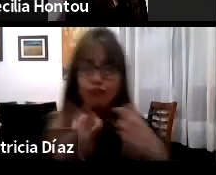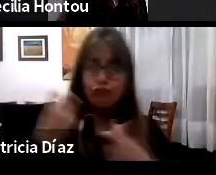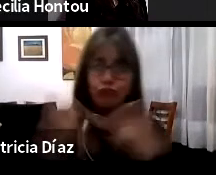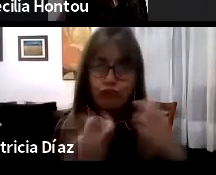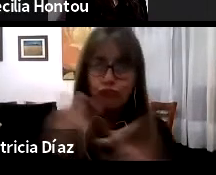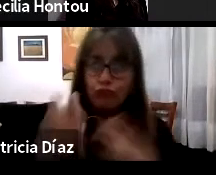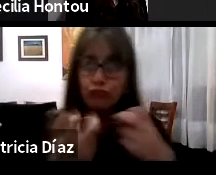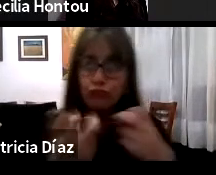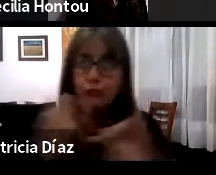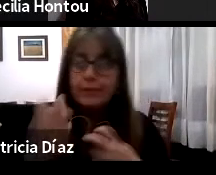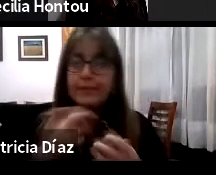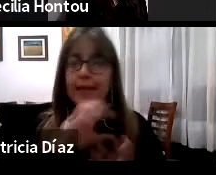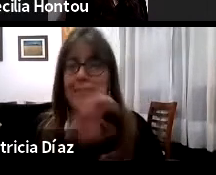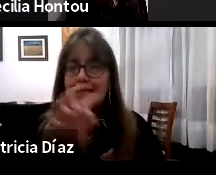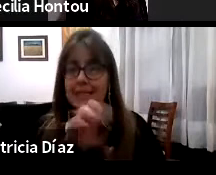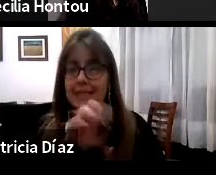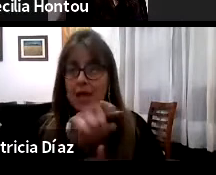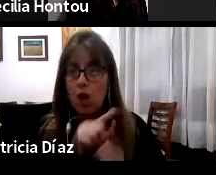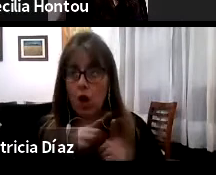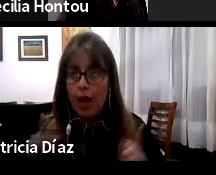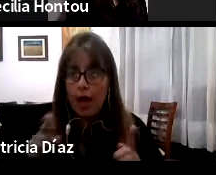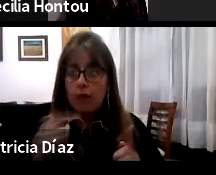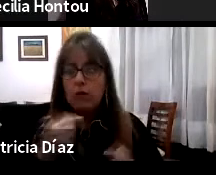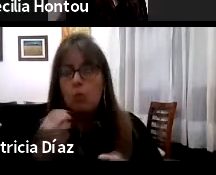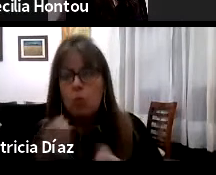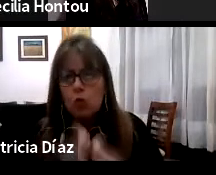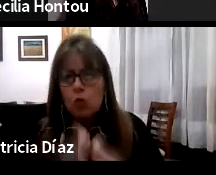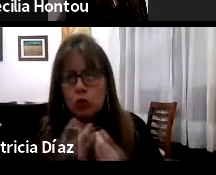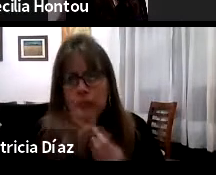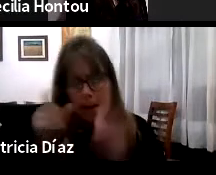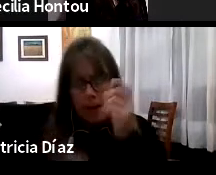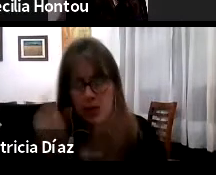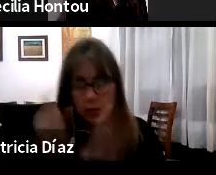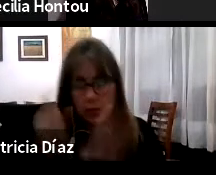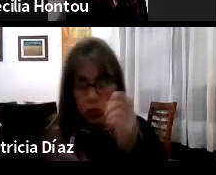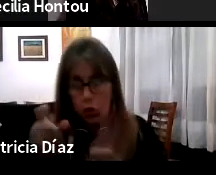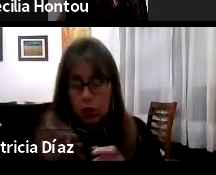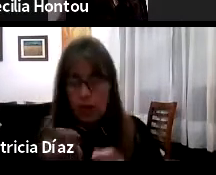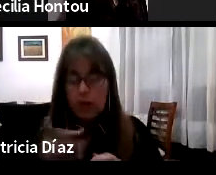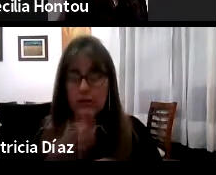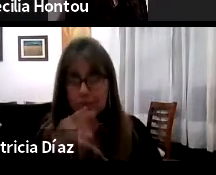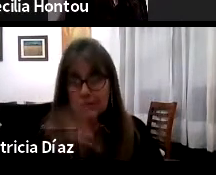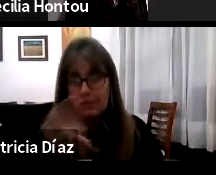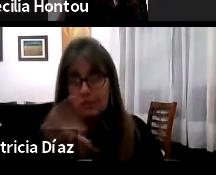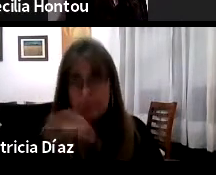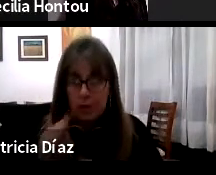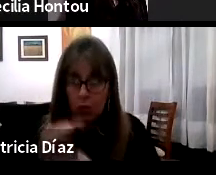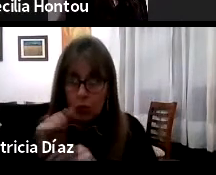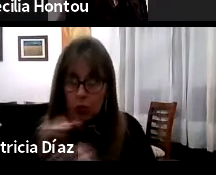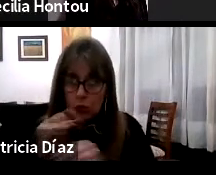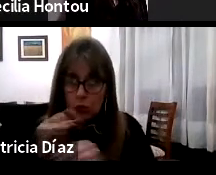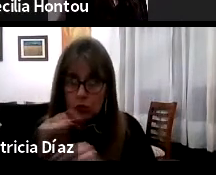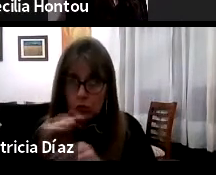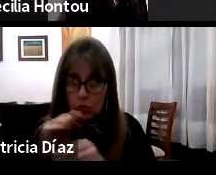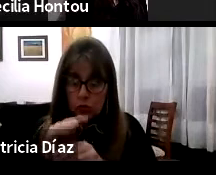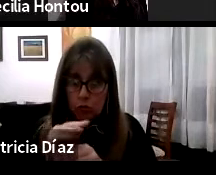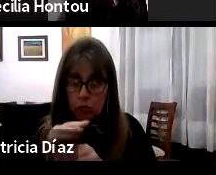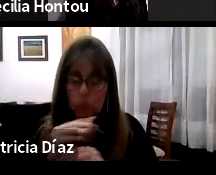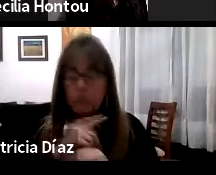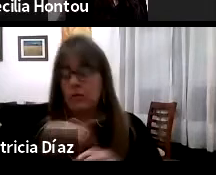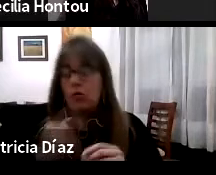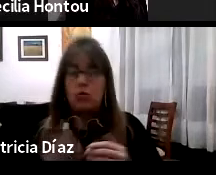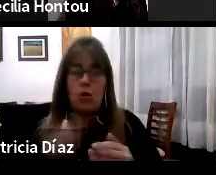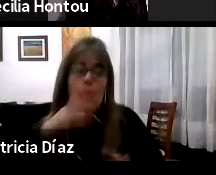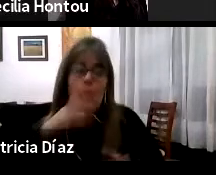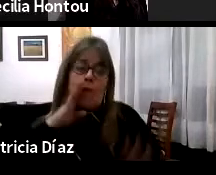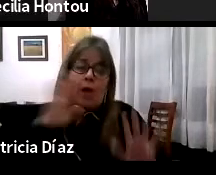departamento, muchas personas no han hecho este curso, que para mí, como mamá, no quiero poner un cliché o un título, pero me